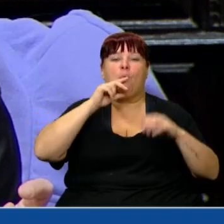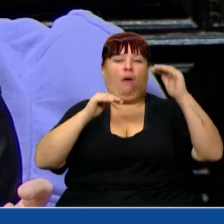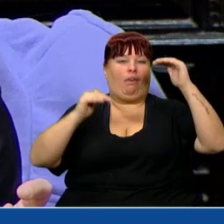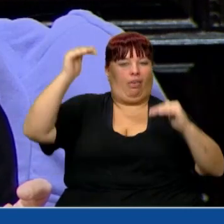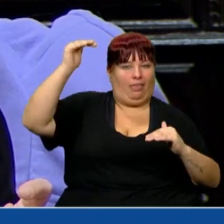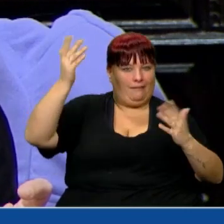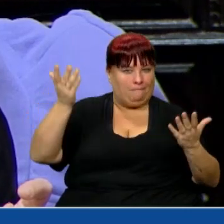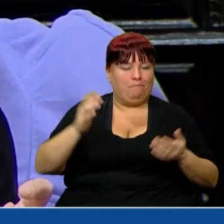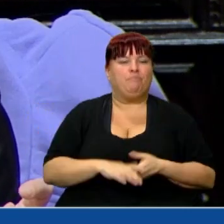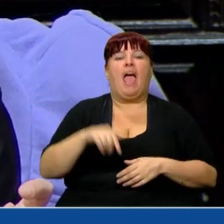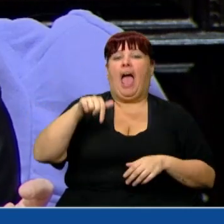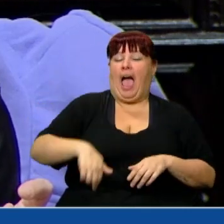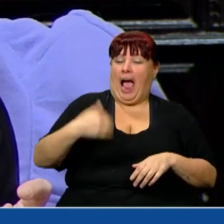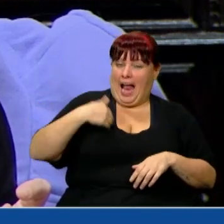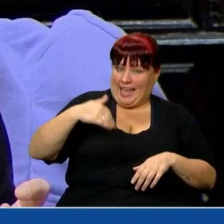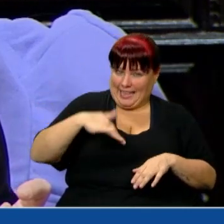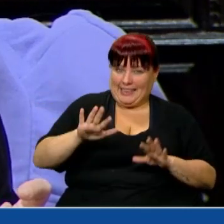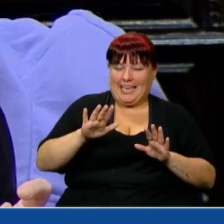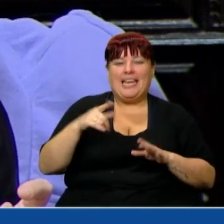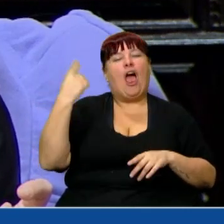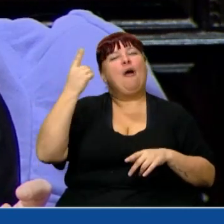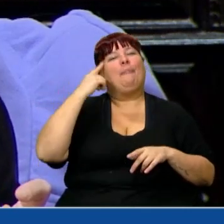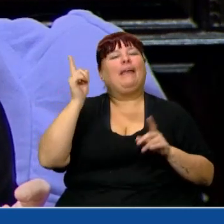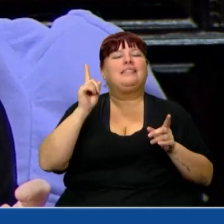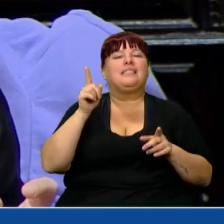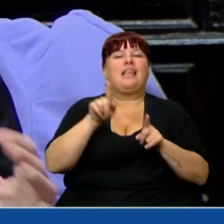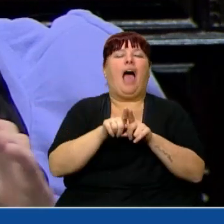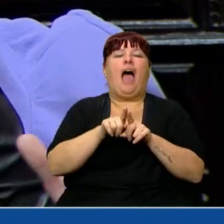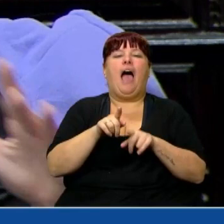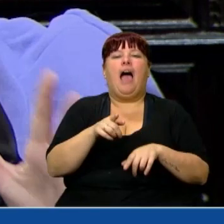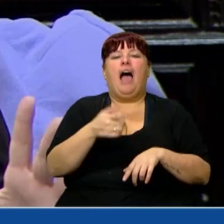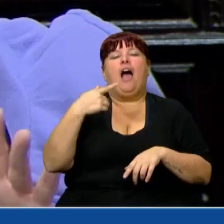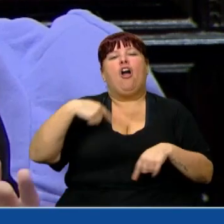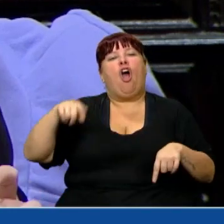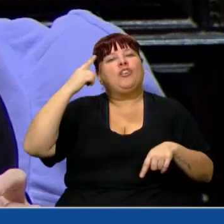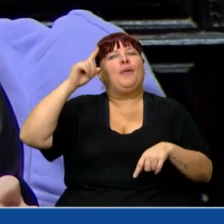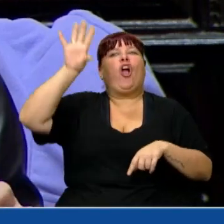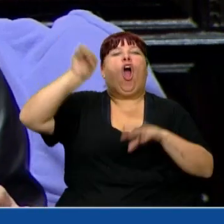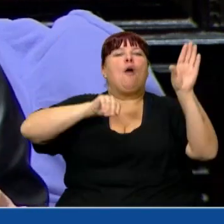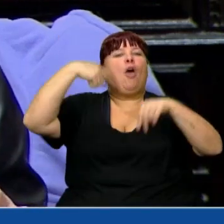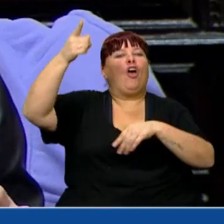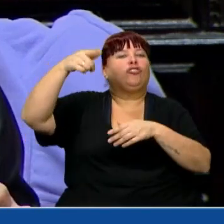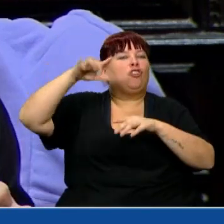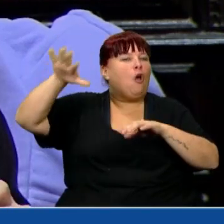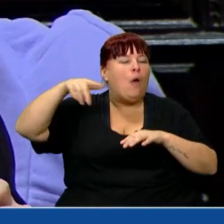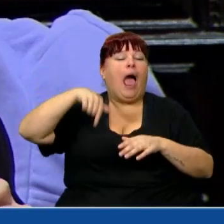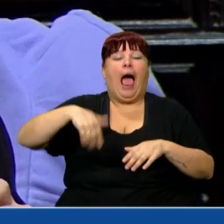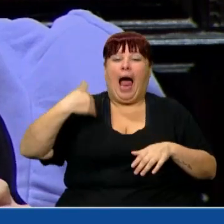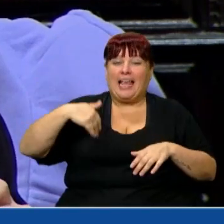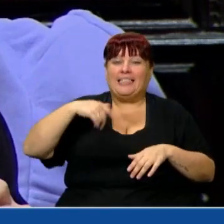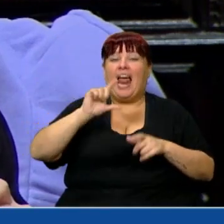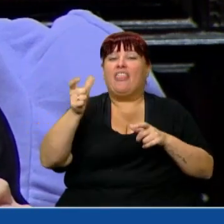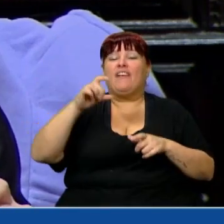Argentina. En nuestro país, como para desmitificar cosas que a veces importamos de otros lados, en nuestro país la